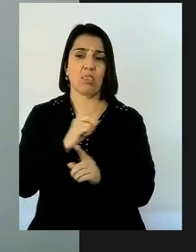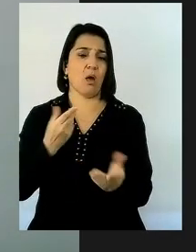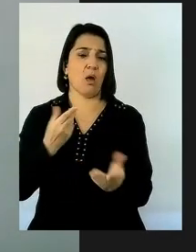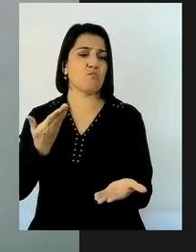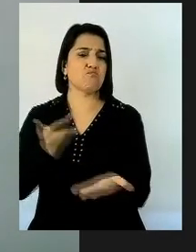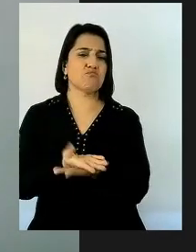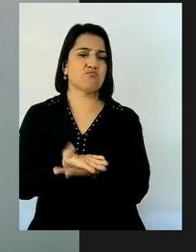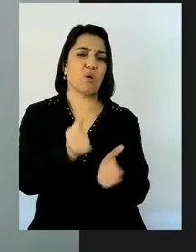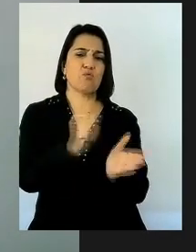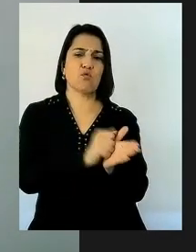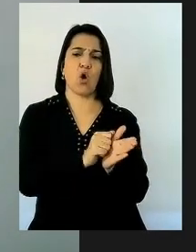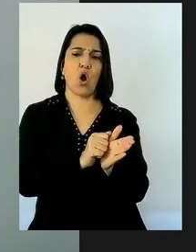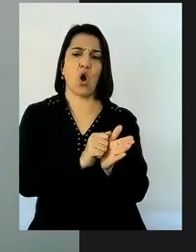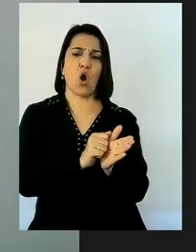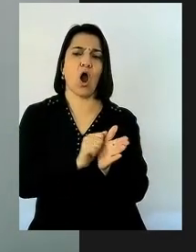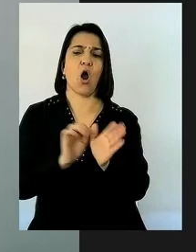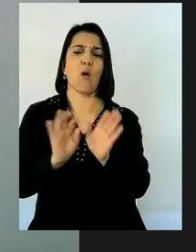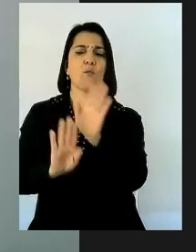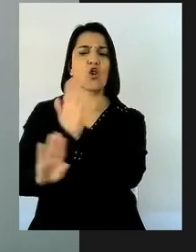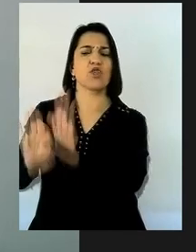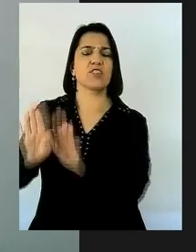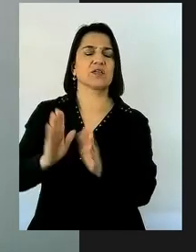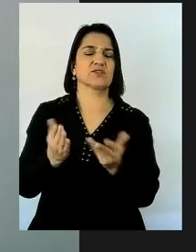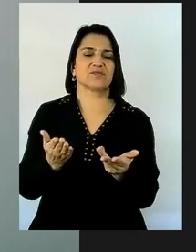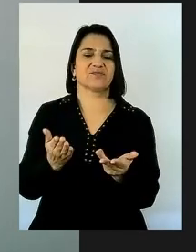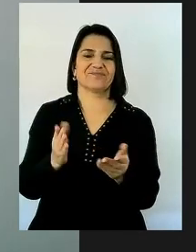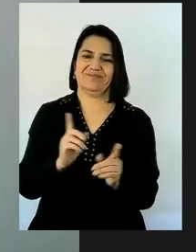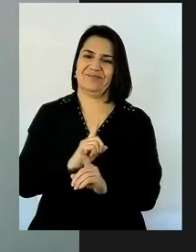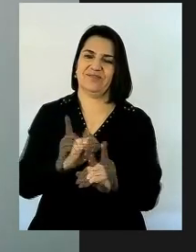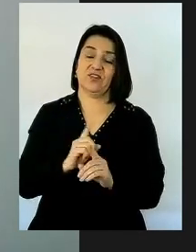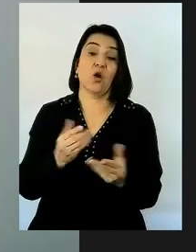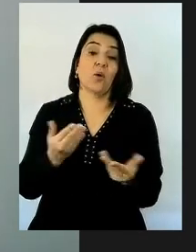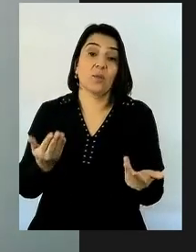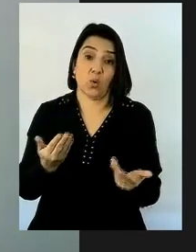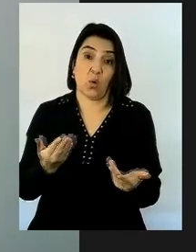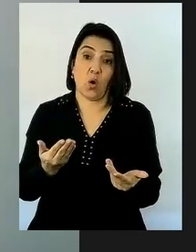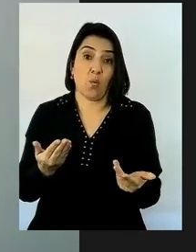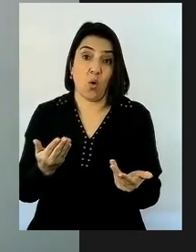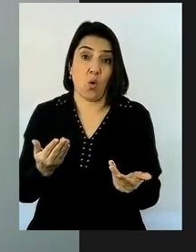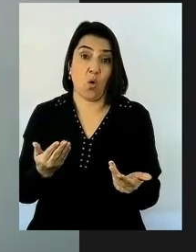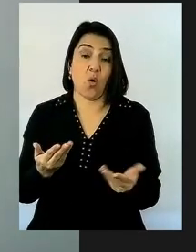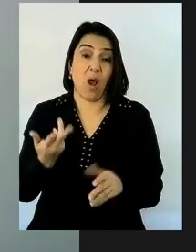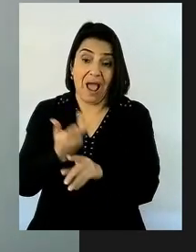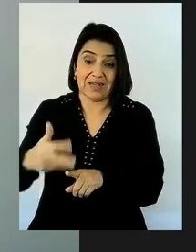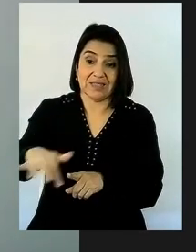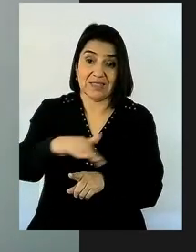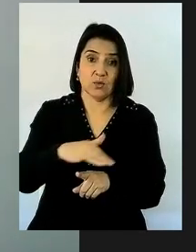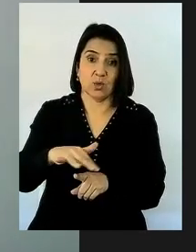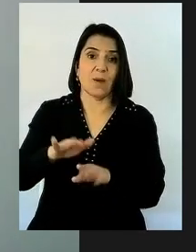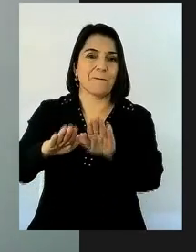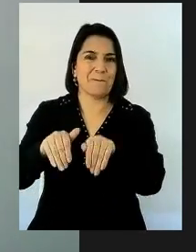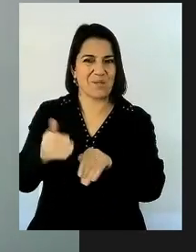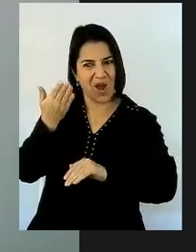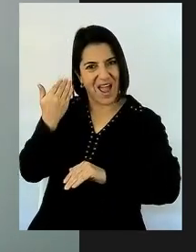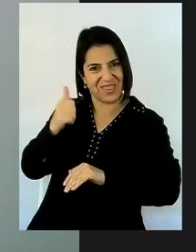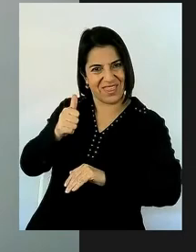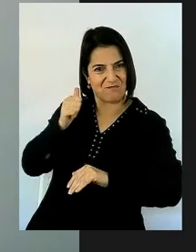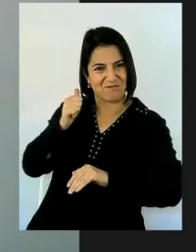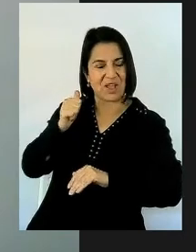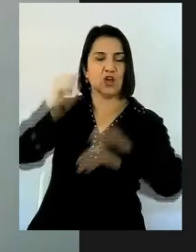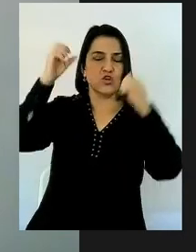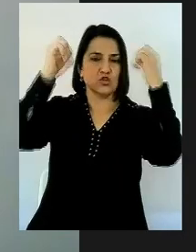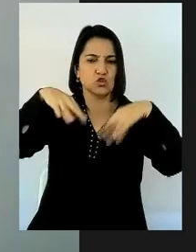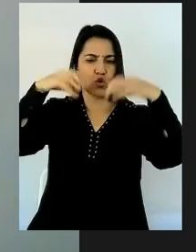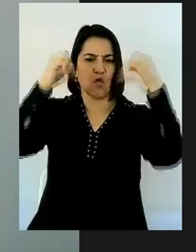cuando tome las cuentas va a pasar lo que pasó ahora con las lluvias, va a tomar sus cauces naturales y va a inundar todo lo que fue